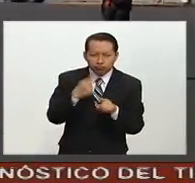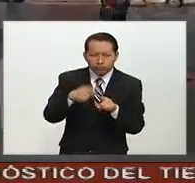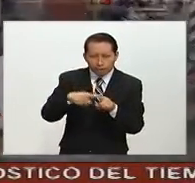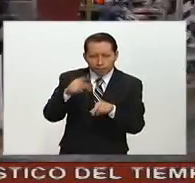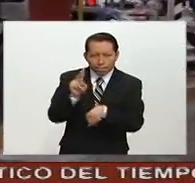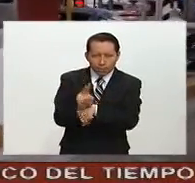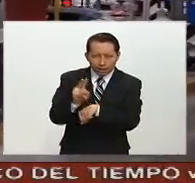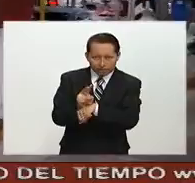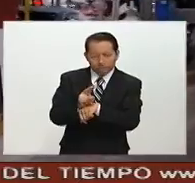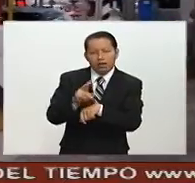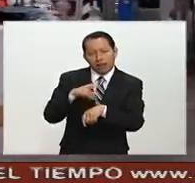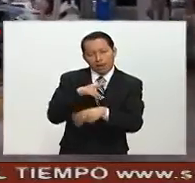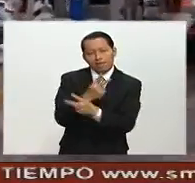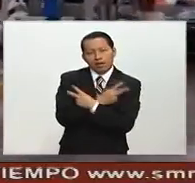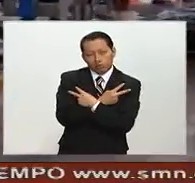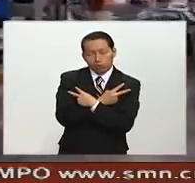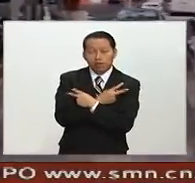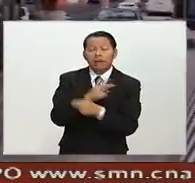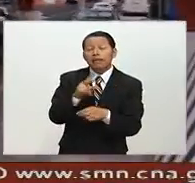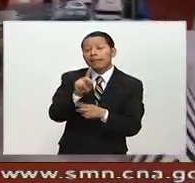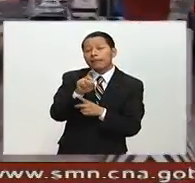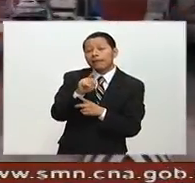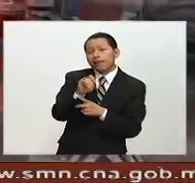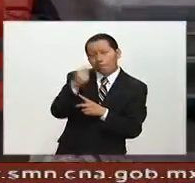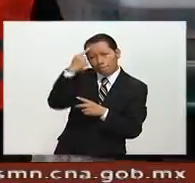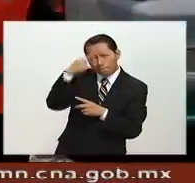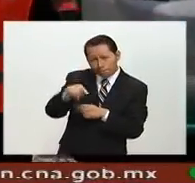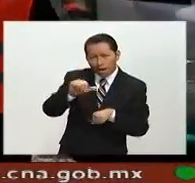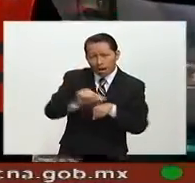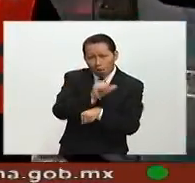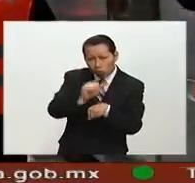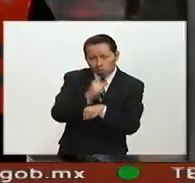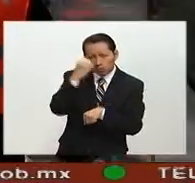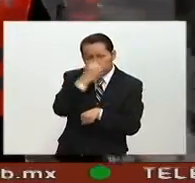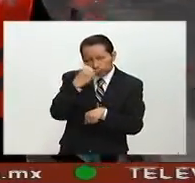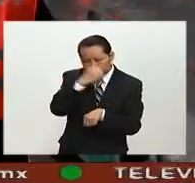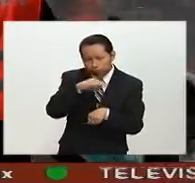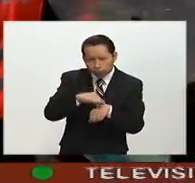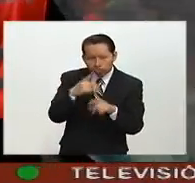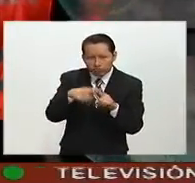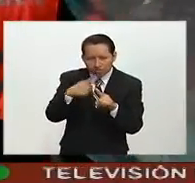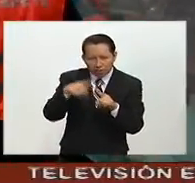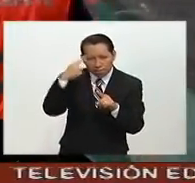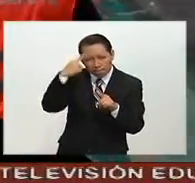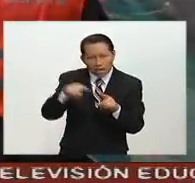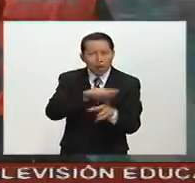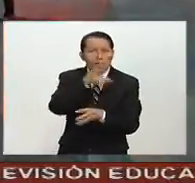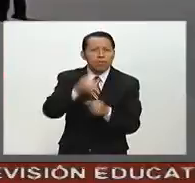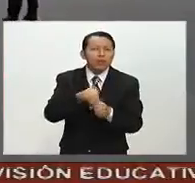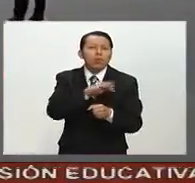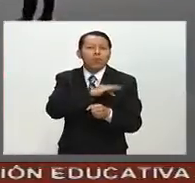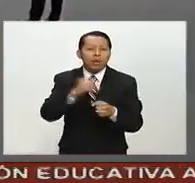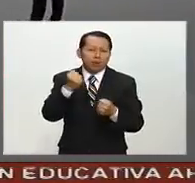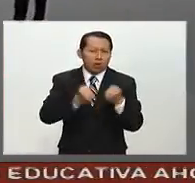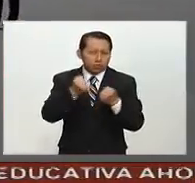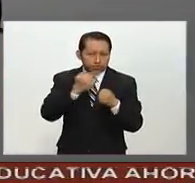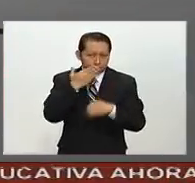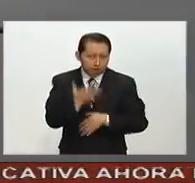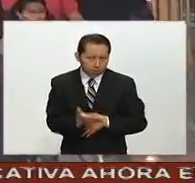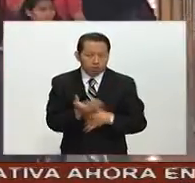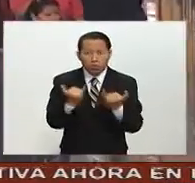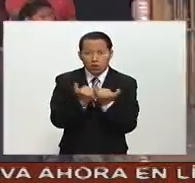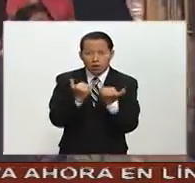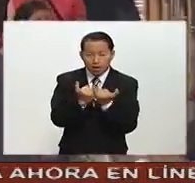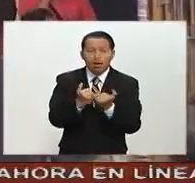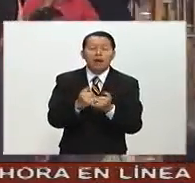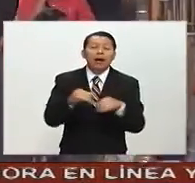ellos es 30 Delta, que aplica una evaluación médica a los automovilistas y transportistas para garantizar que estén aptos para conducir. También en el